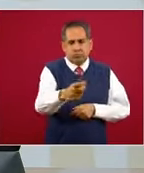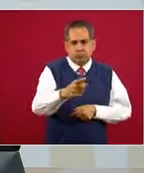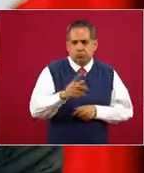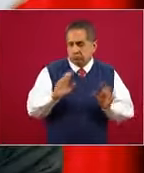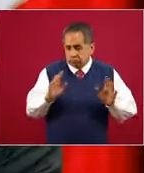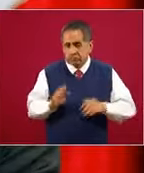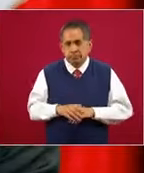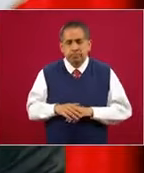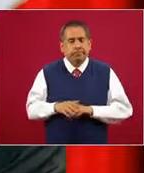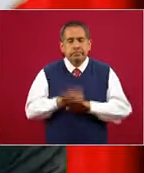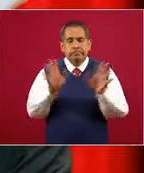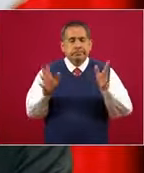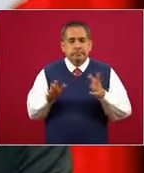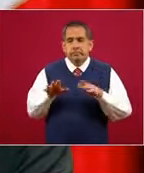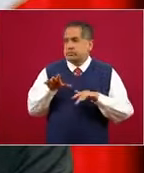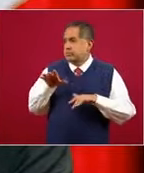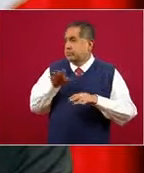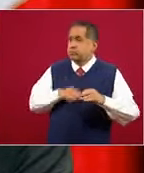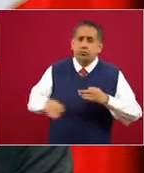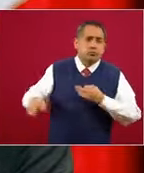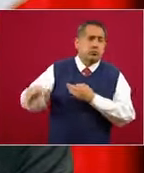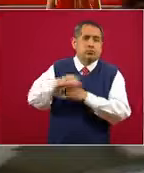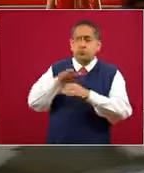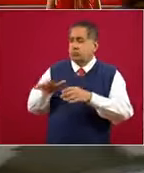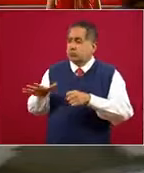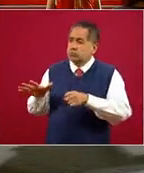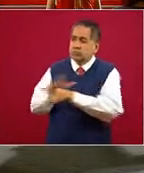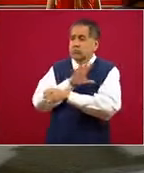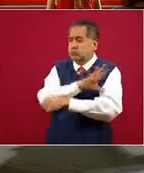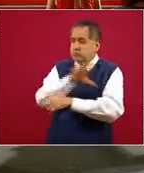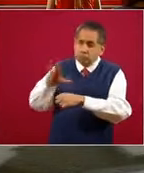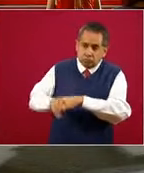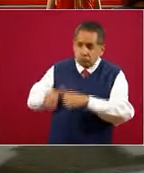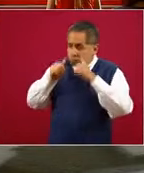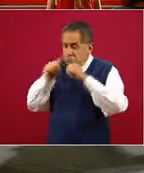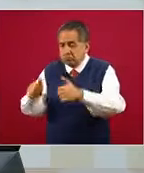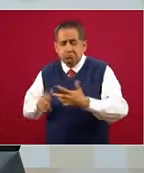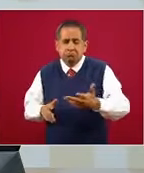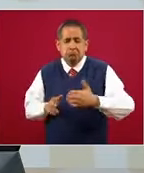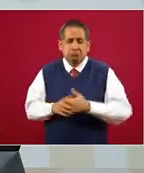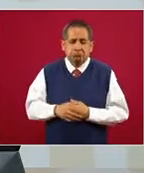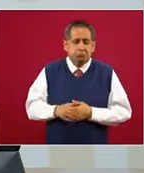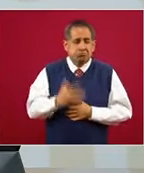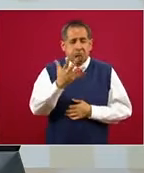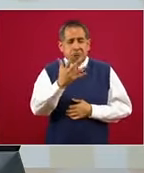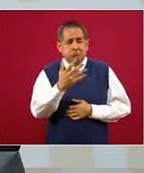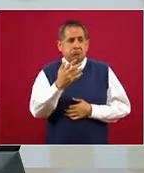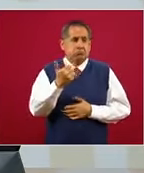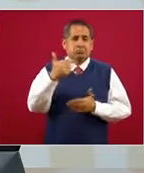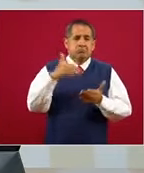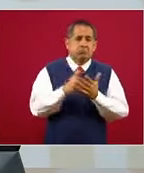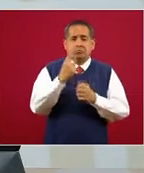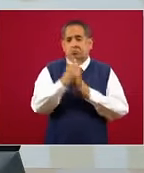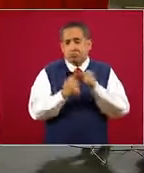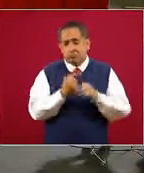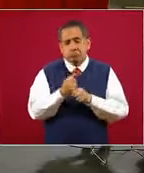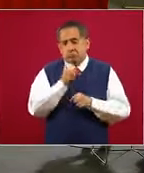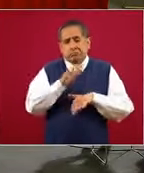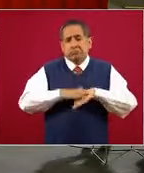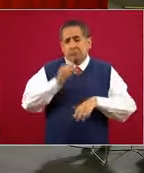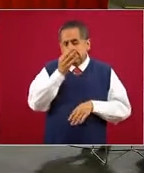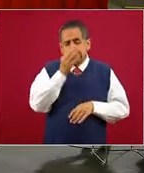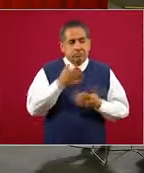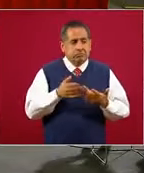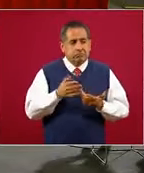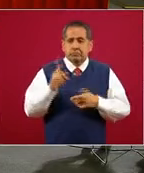Pero esto, desde luego, jamás íbamos a alcanzar a lograrlo. No se tenían más de 5 o 6,000 tratamientos por año